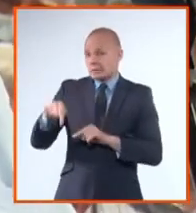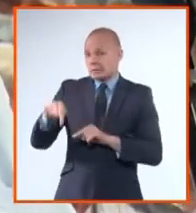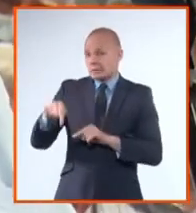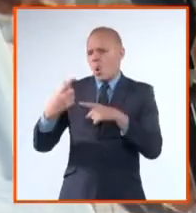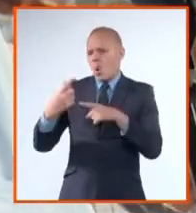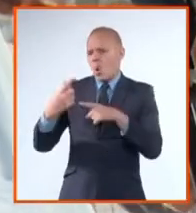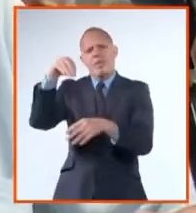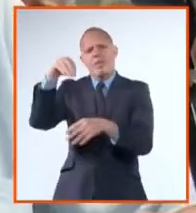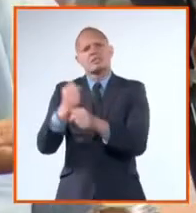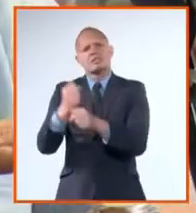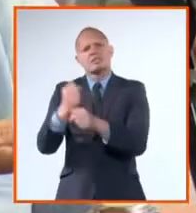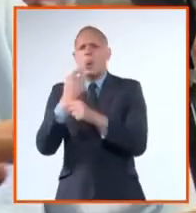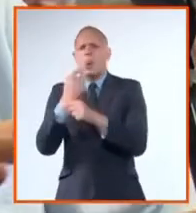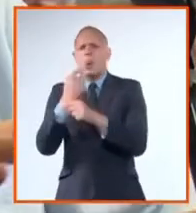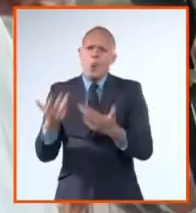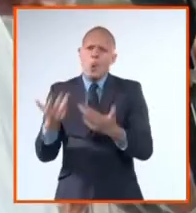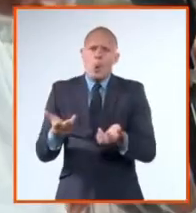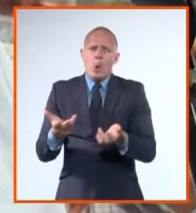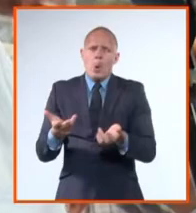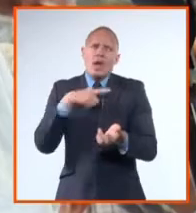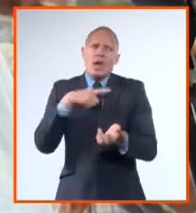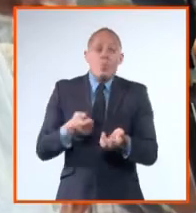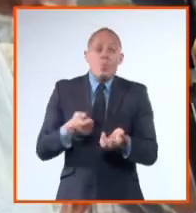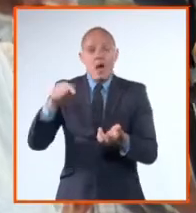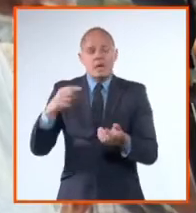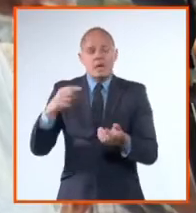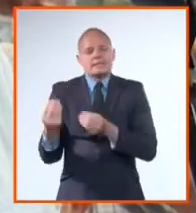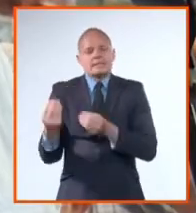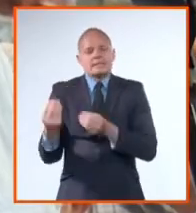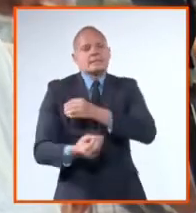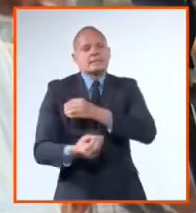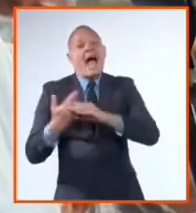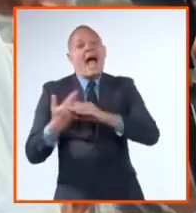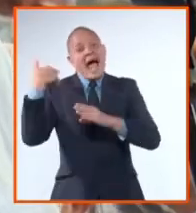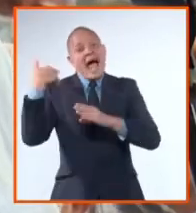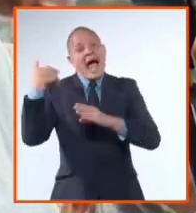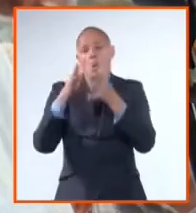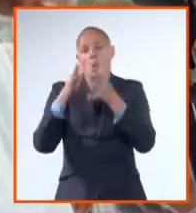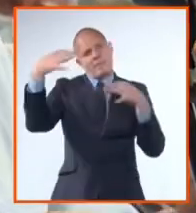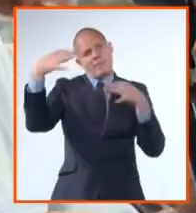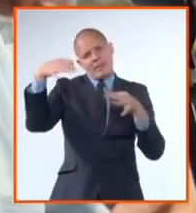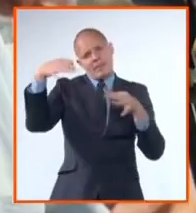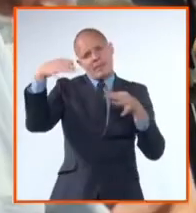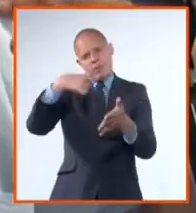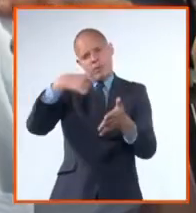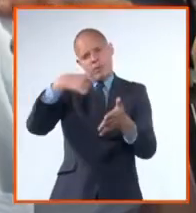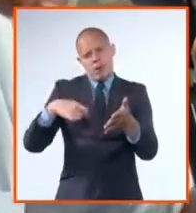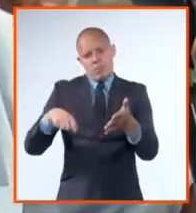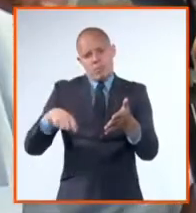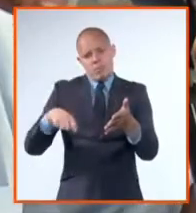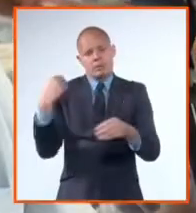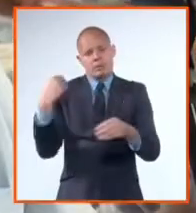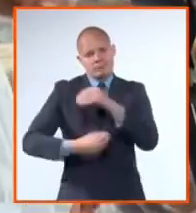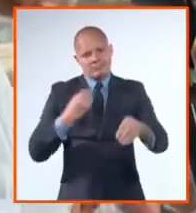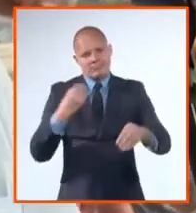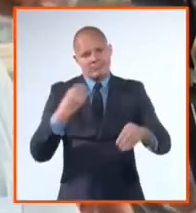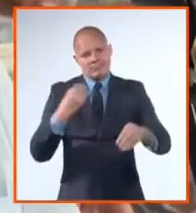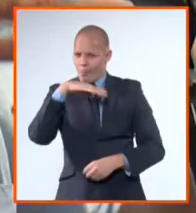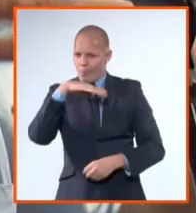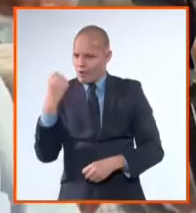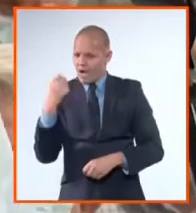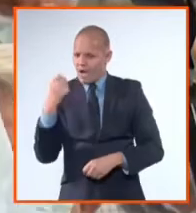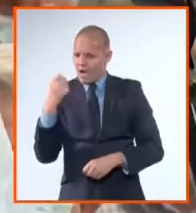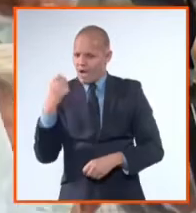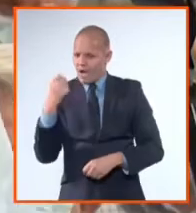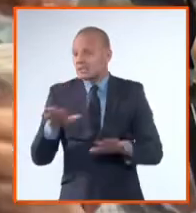sobre el funcionamiento. El tema de la informatización es fundamental. O sea, las posibilidades de